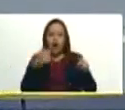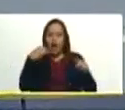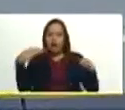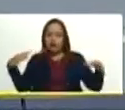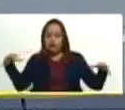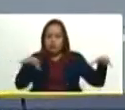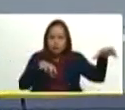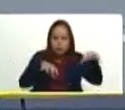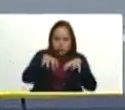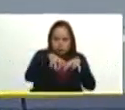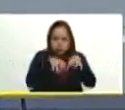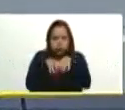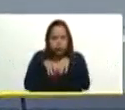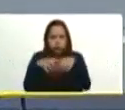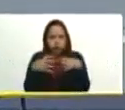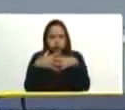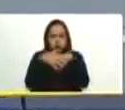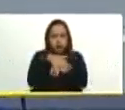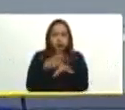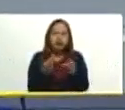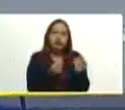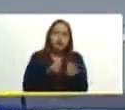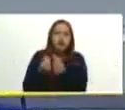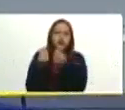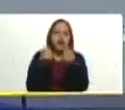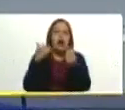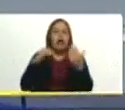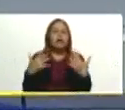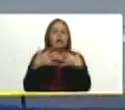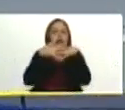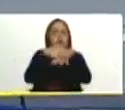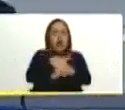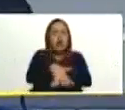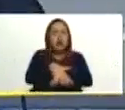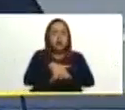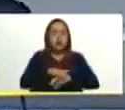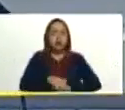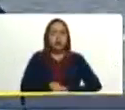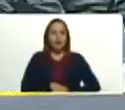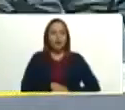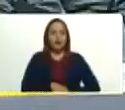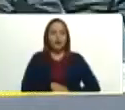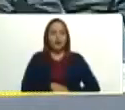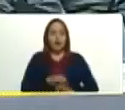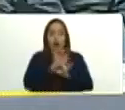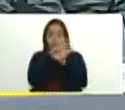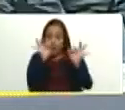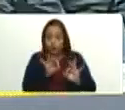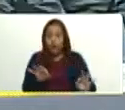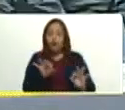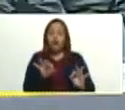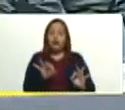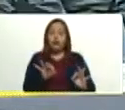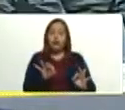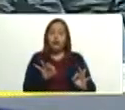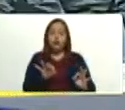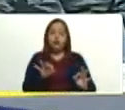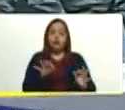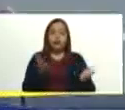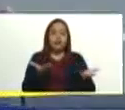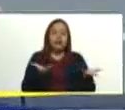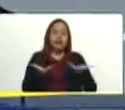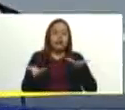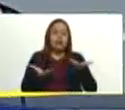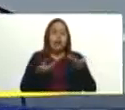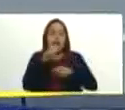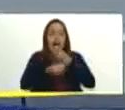a whole, en una totalidad, en un todo, so that something de manera tal something new, que